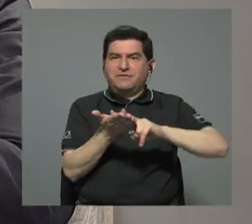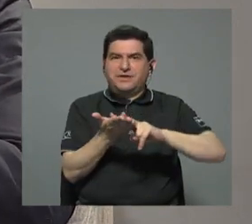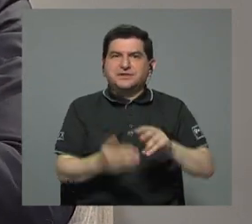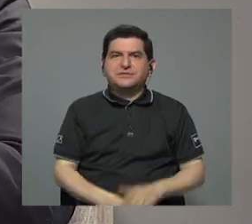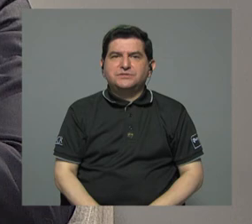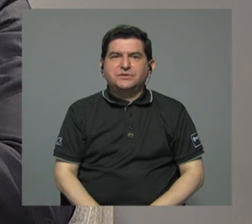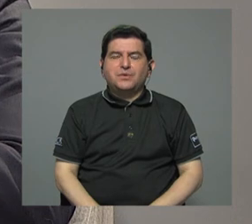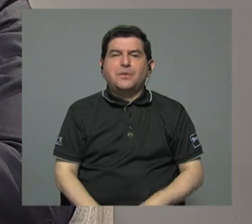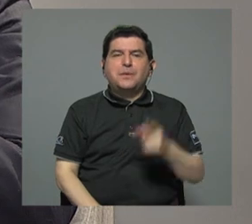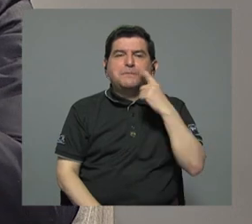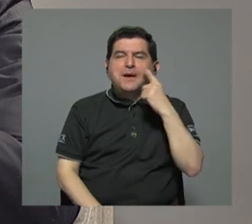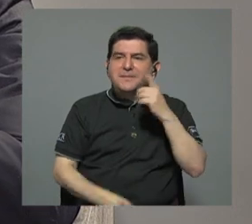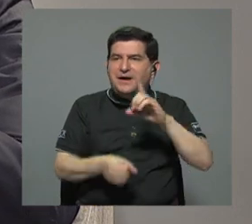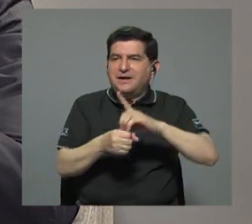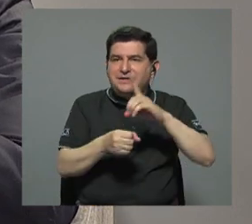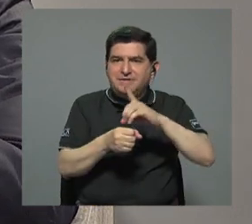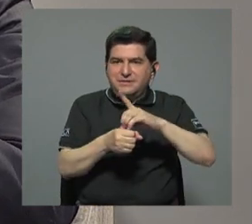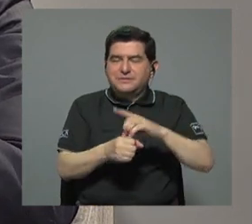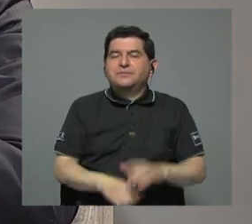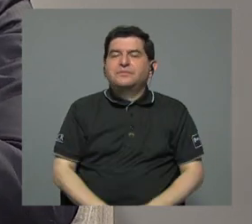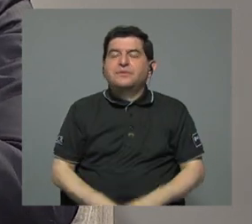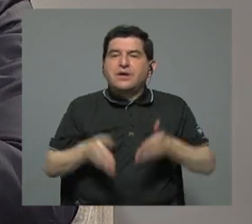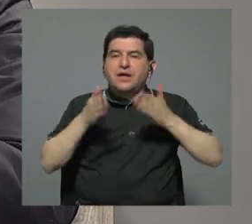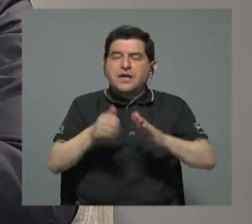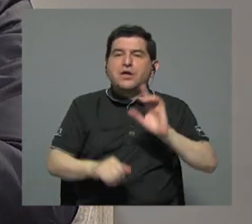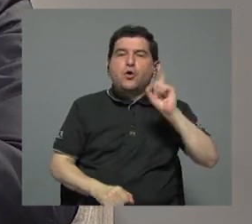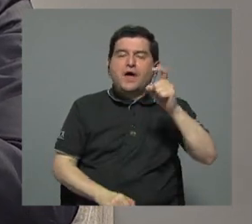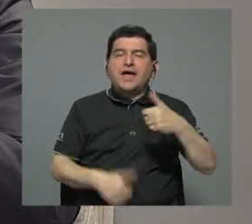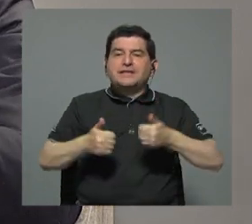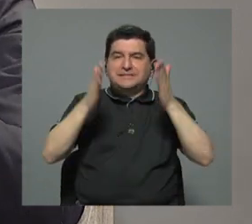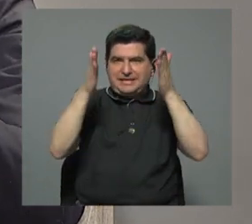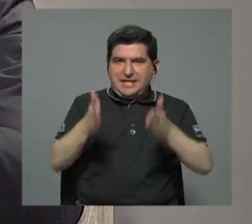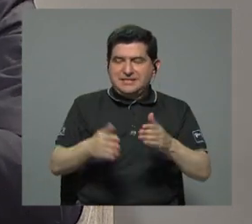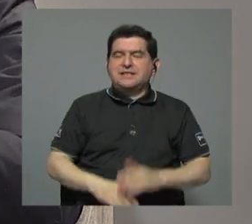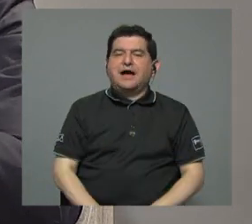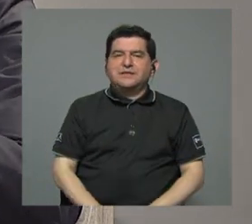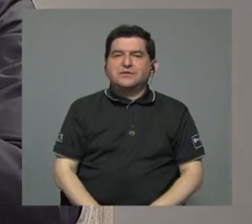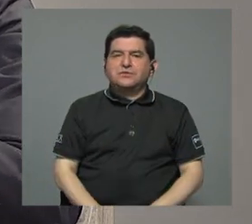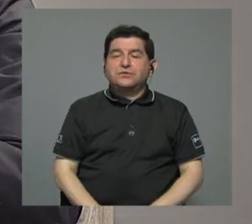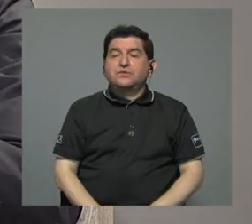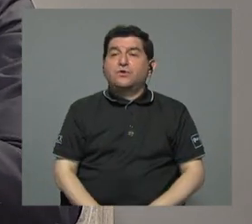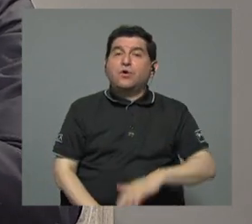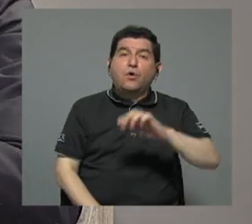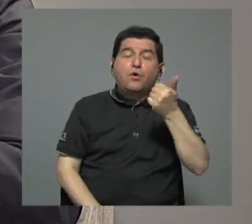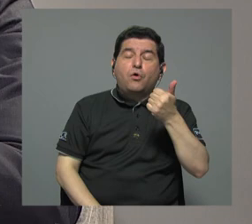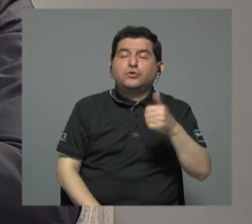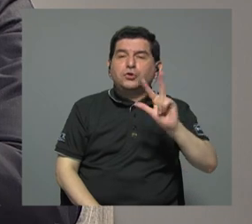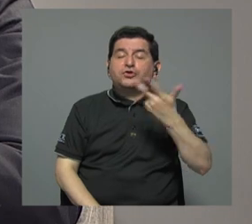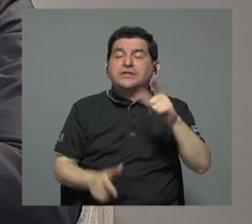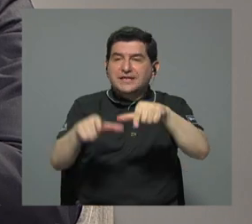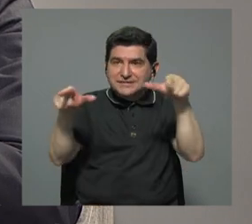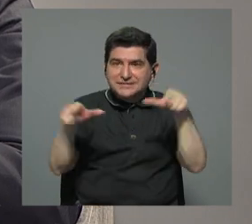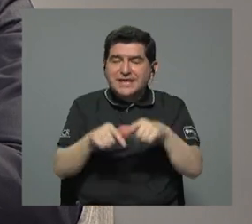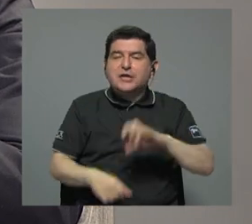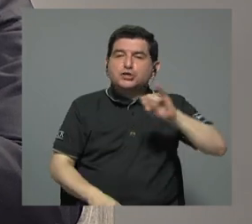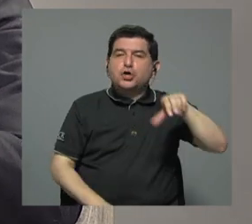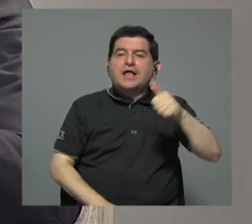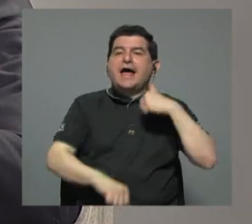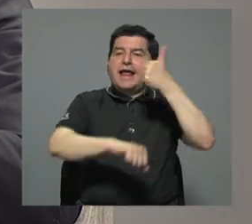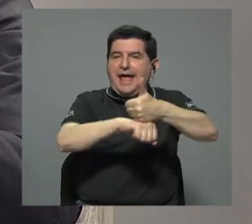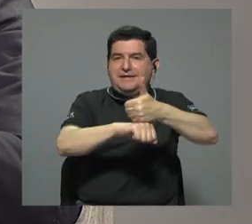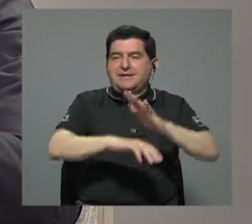el padre de una diputada el hijo de un ex de un ex candidato el 1 que pone el tercer lugar que lo pone johnny araya